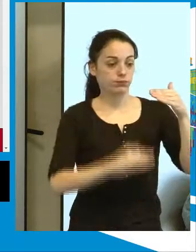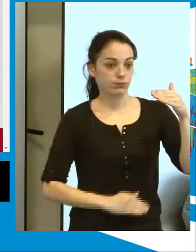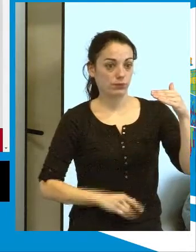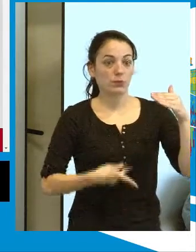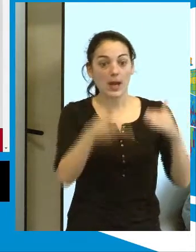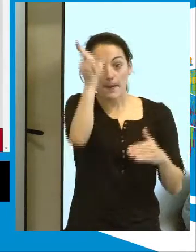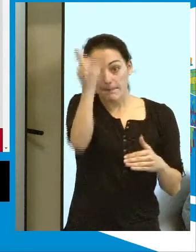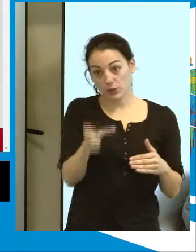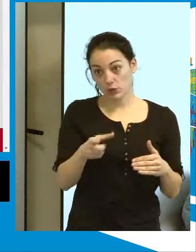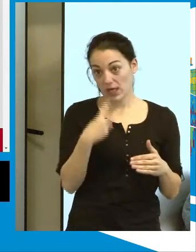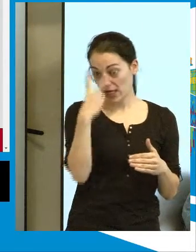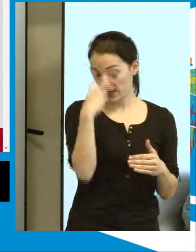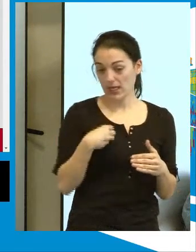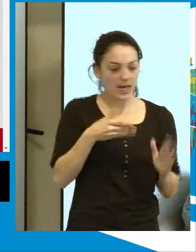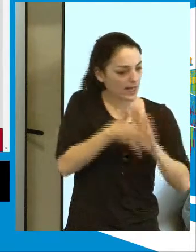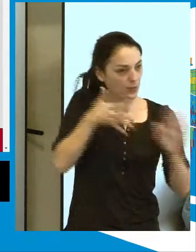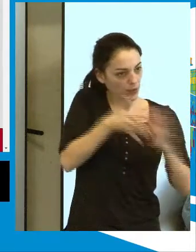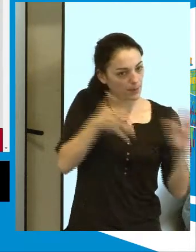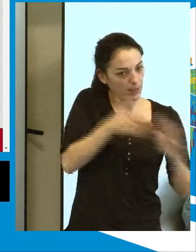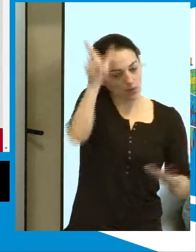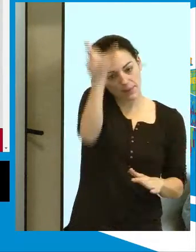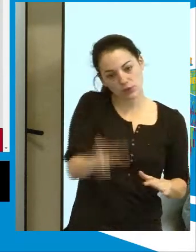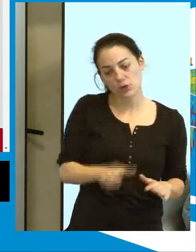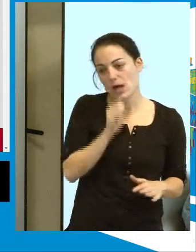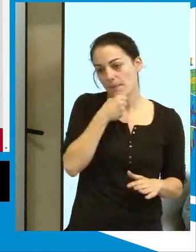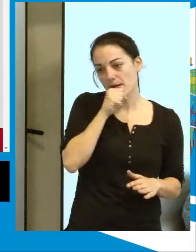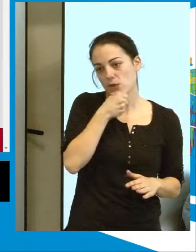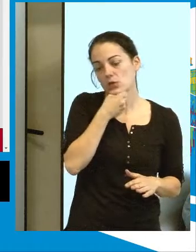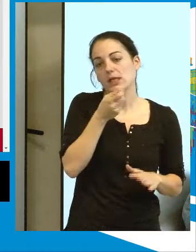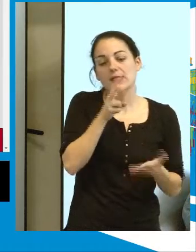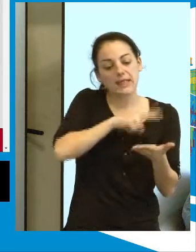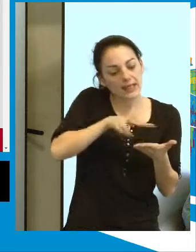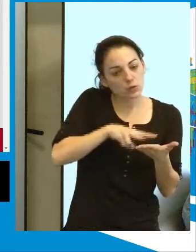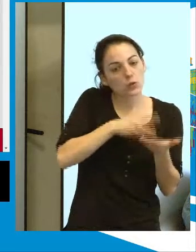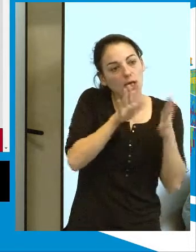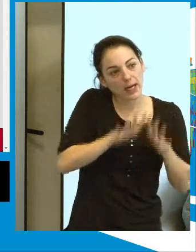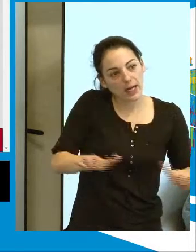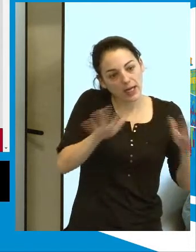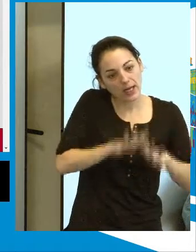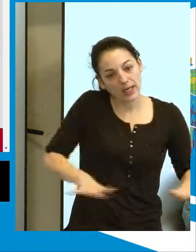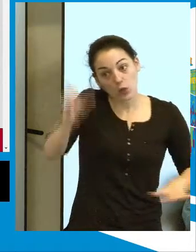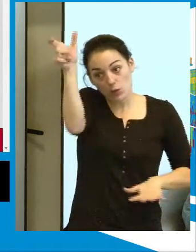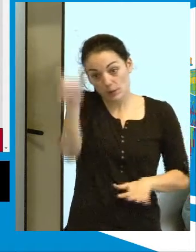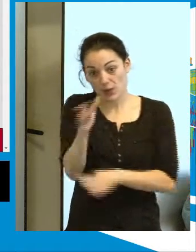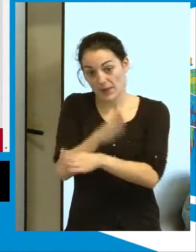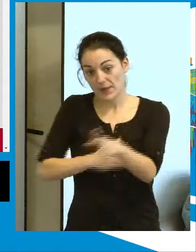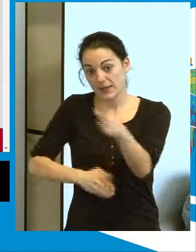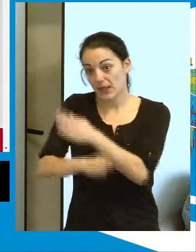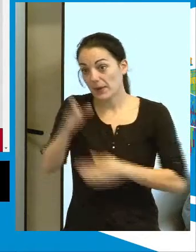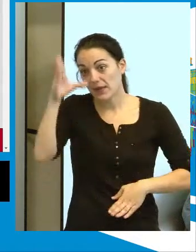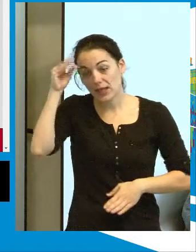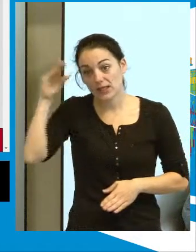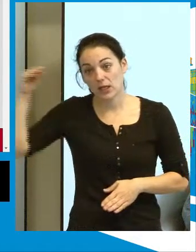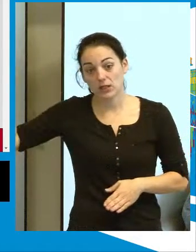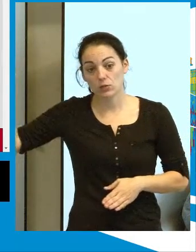persona ciega necesita una lectura muy rápida, una persona mayor va a necesitar una lectura más lenta y una persona con una discapacidad